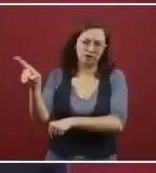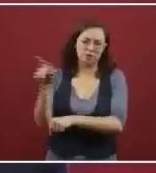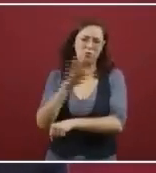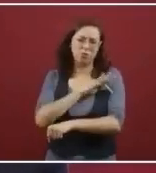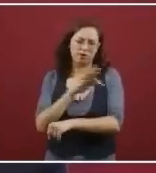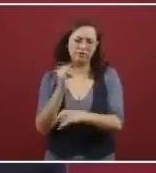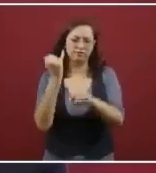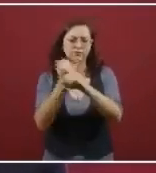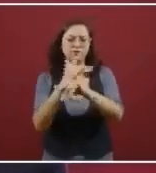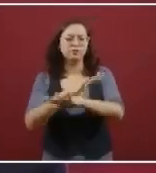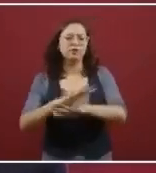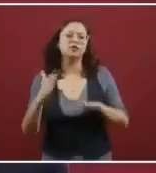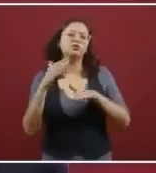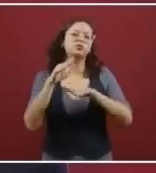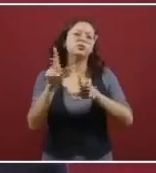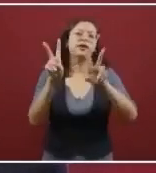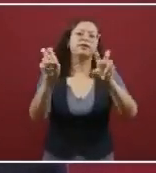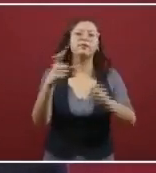las denuncias